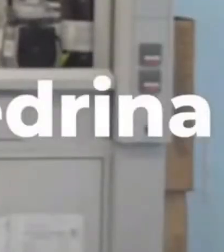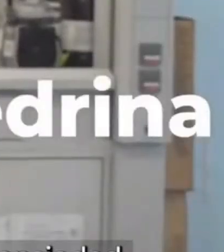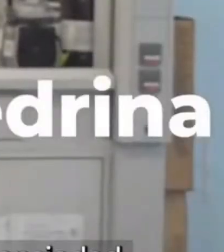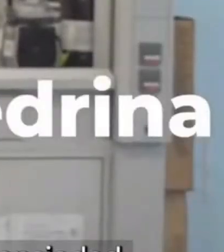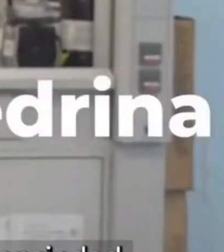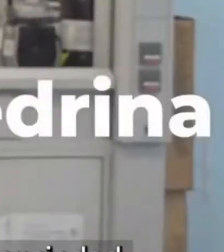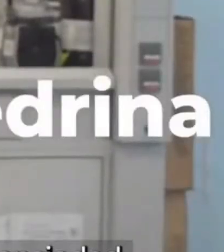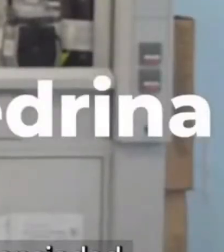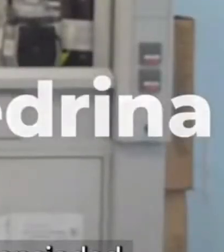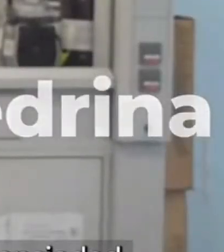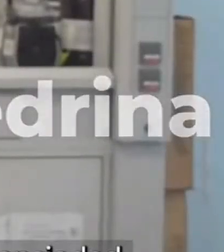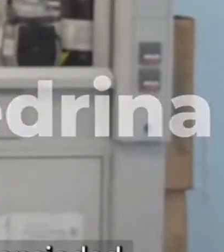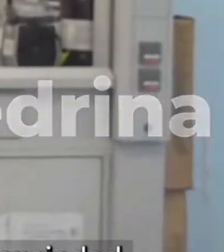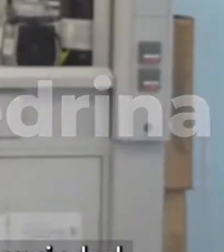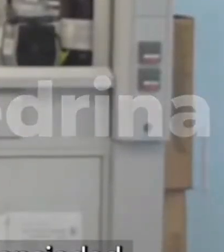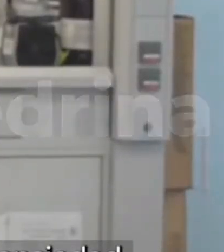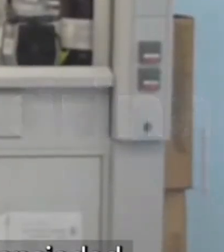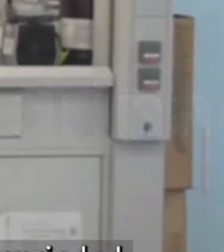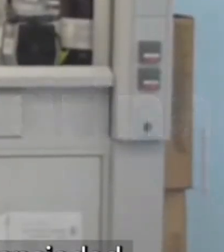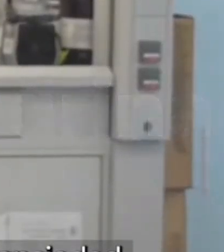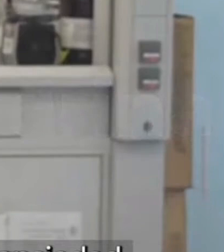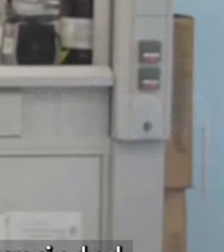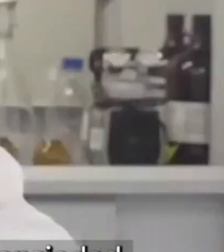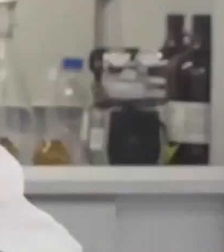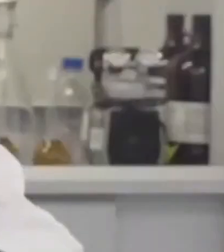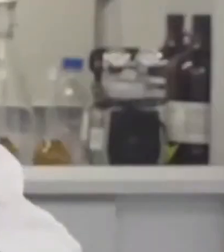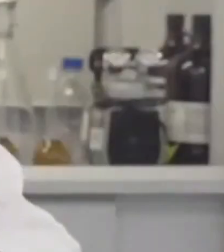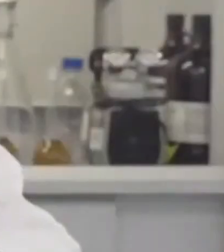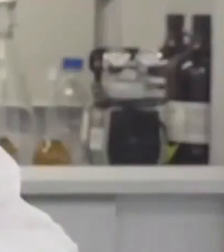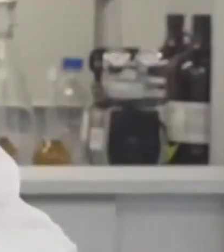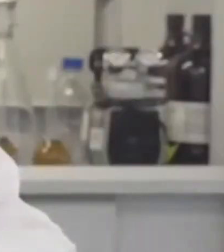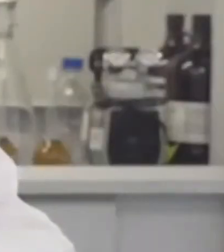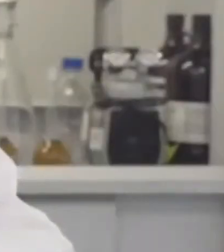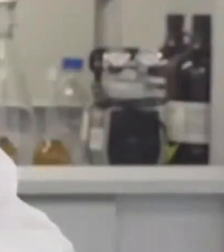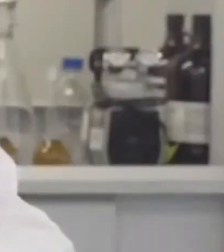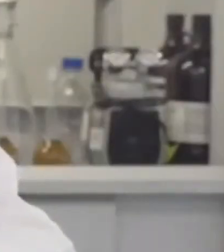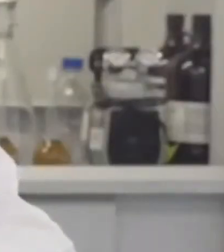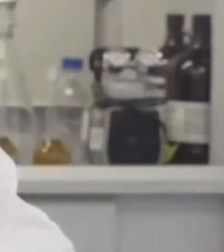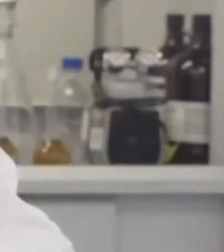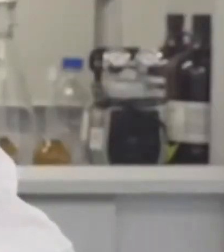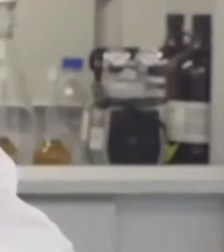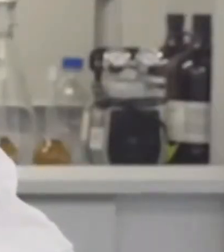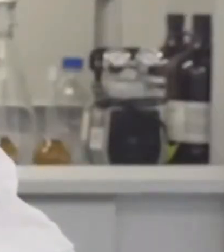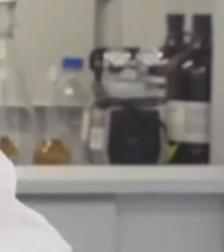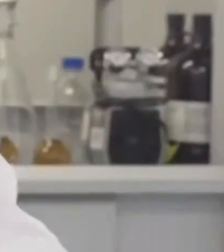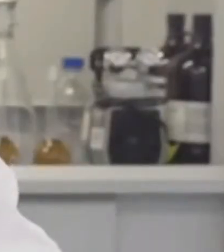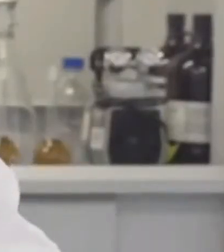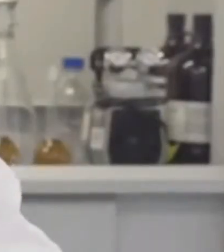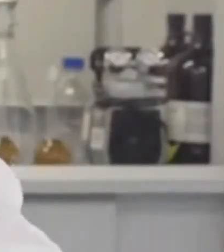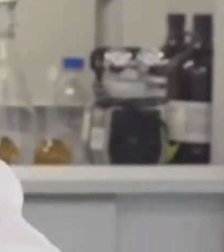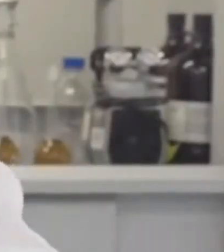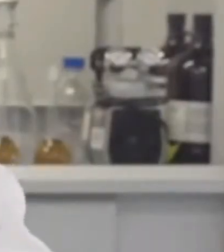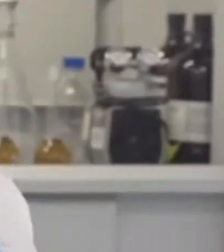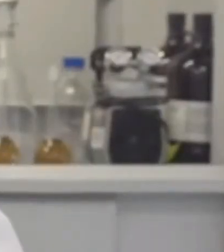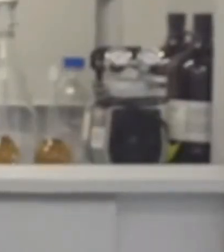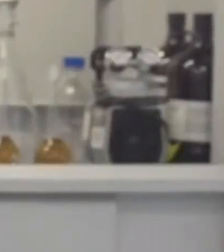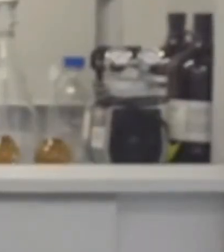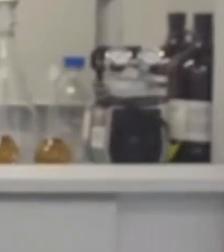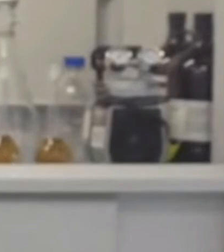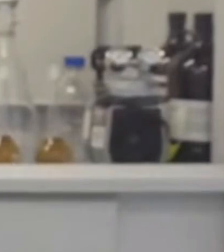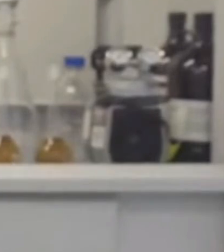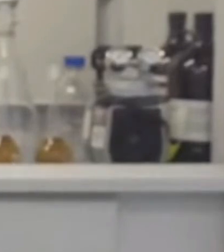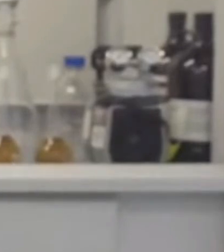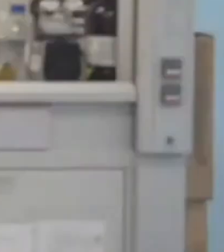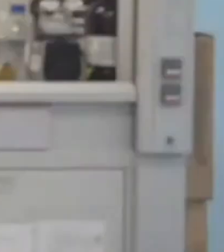Norseudoefedrina, que es una anfetamina que te genera insomnio y ansiedad. Una sustancia muy polémica, casi idéntica a la pseudoefedrina, prohibida